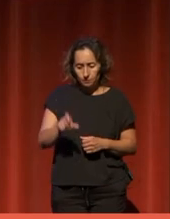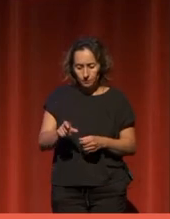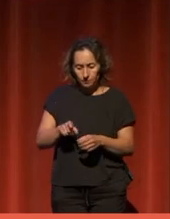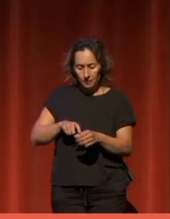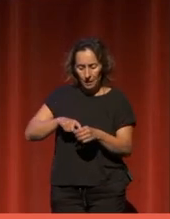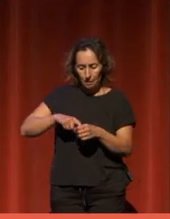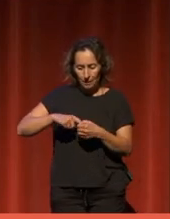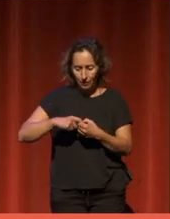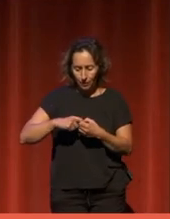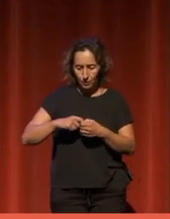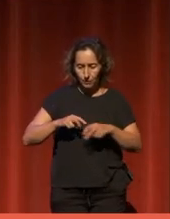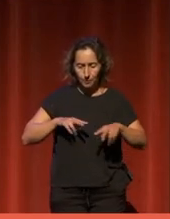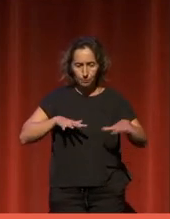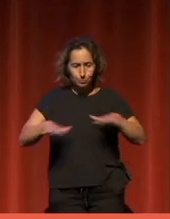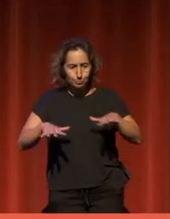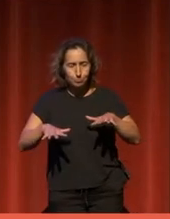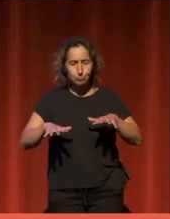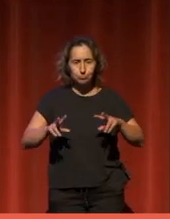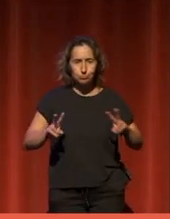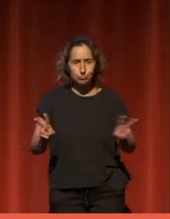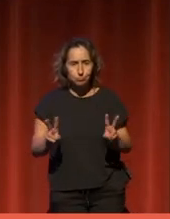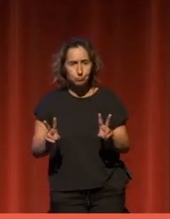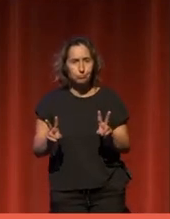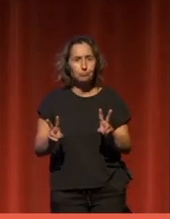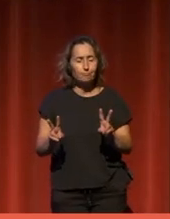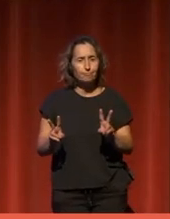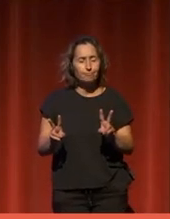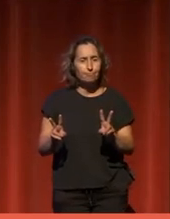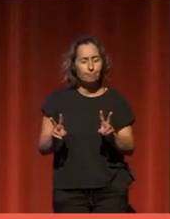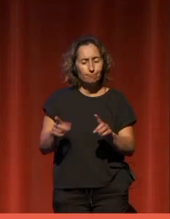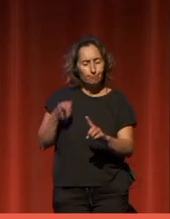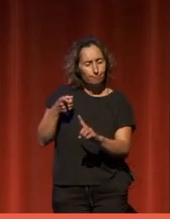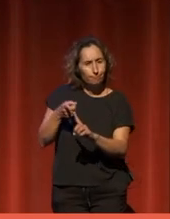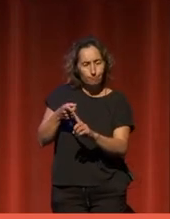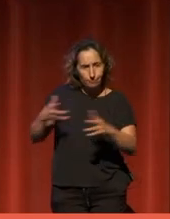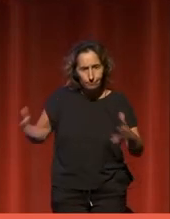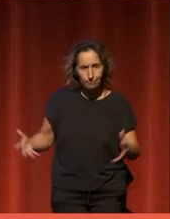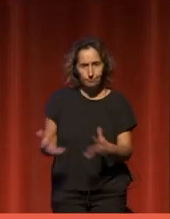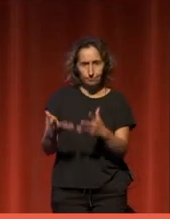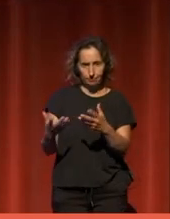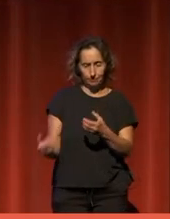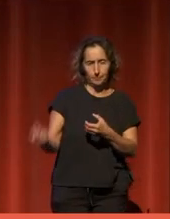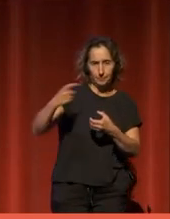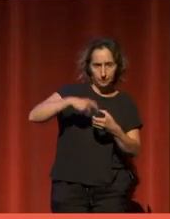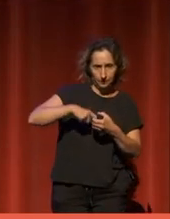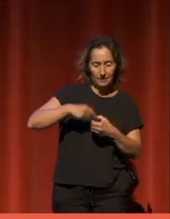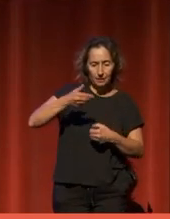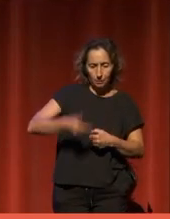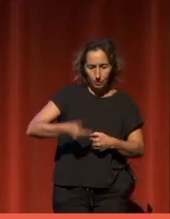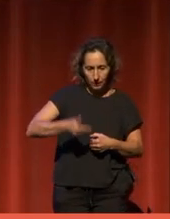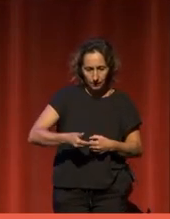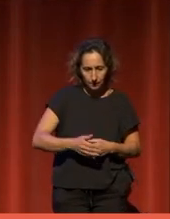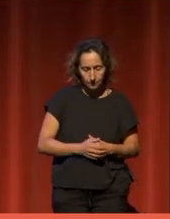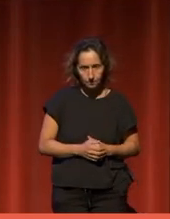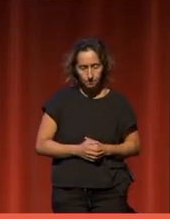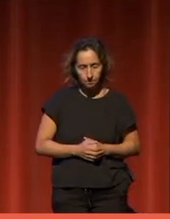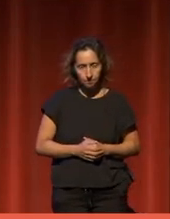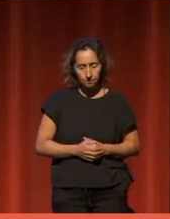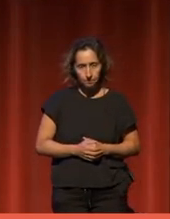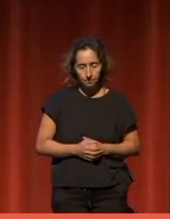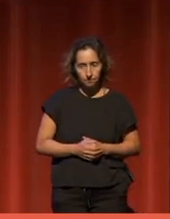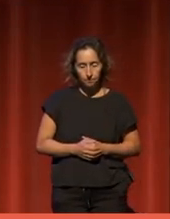ciudadana dinámica y activa es muy importante el traer a